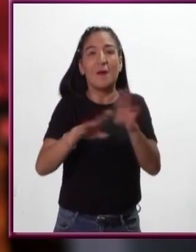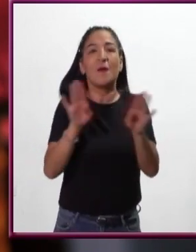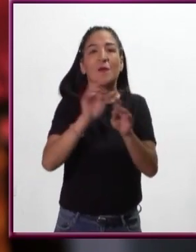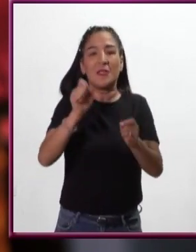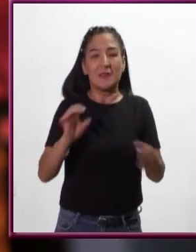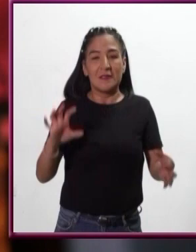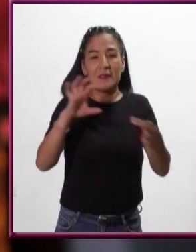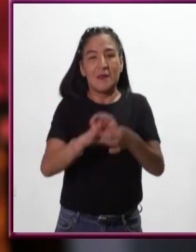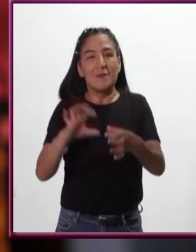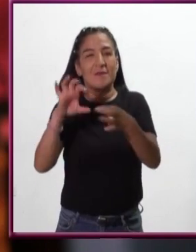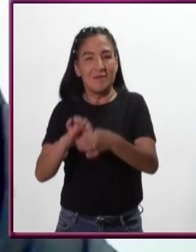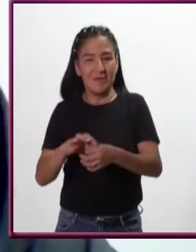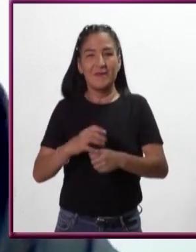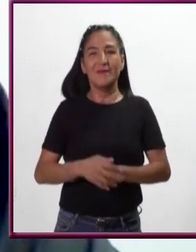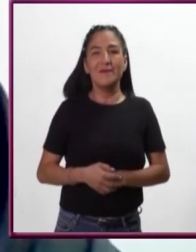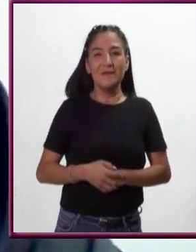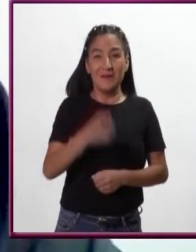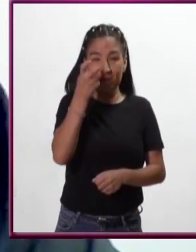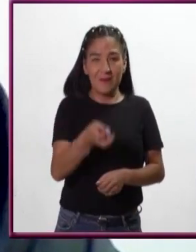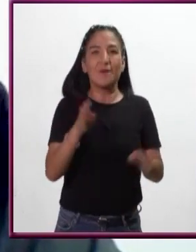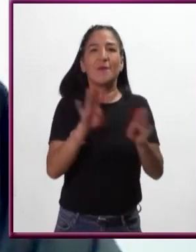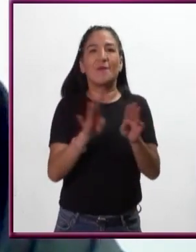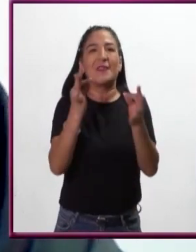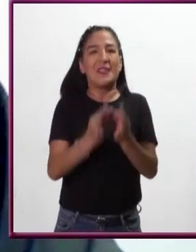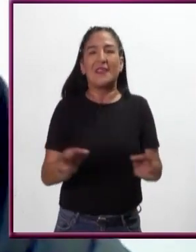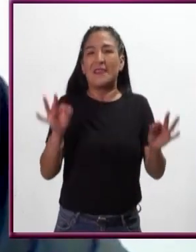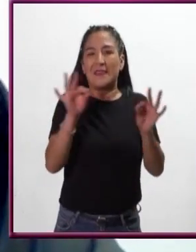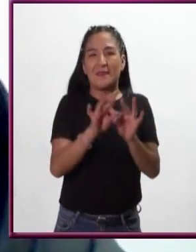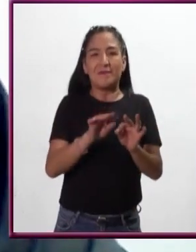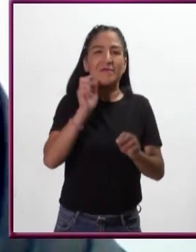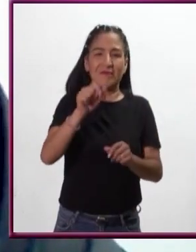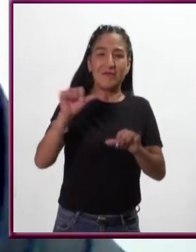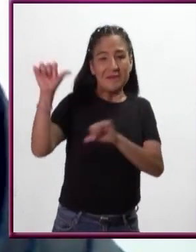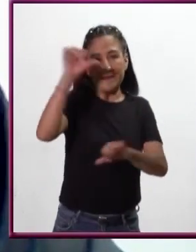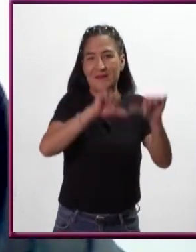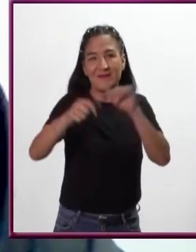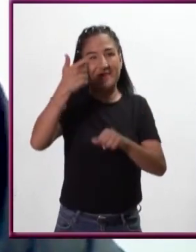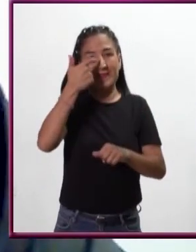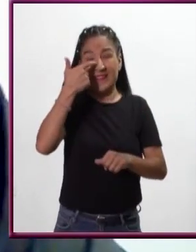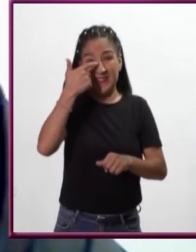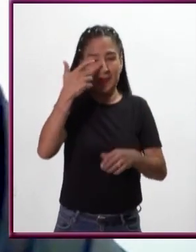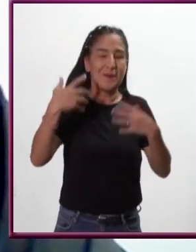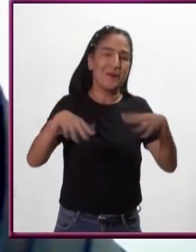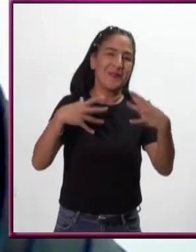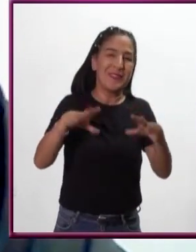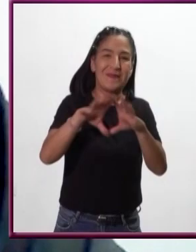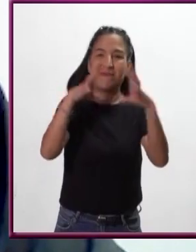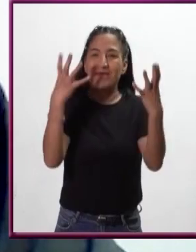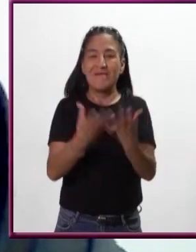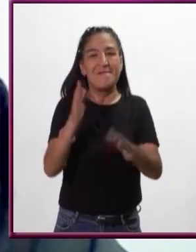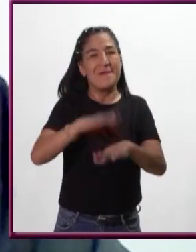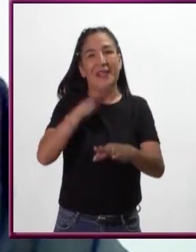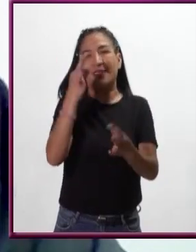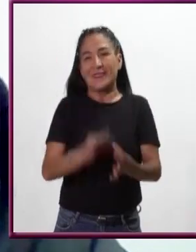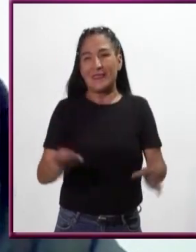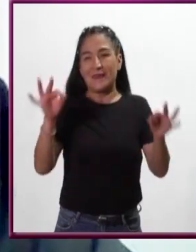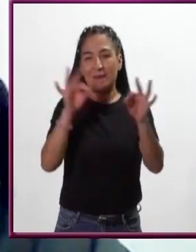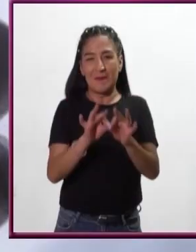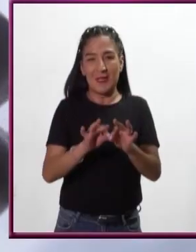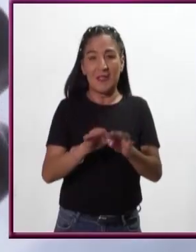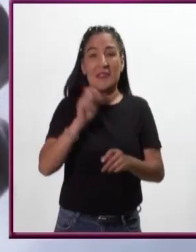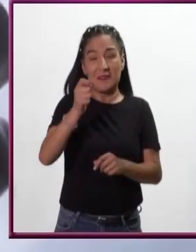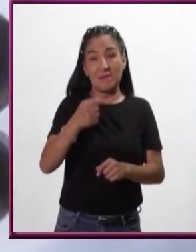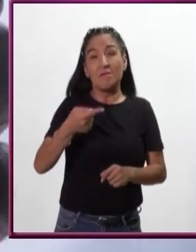las combinaciones de ellos. Es en esencia el mejor laboratorio químico que existe en este planeta.